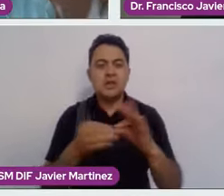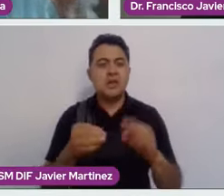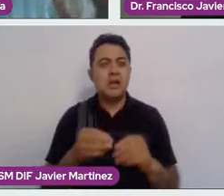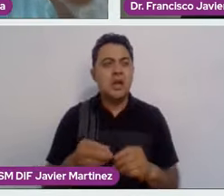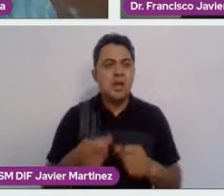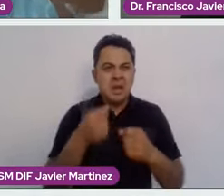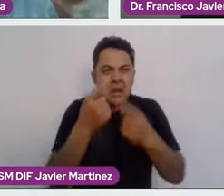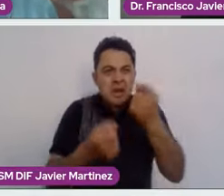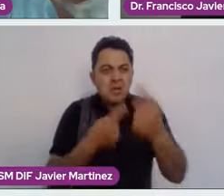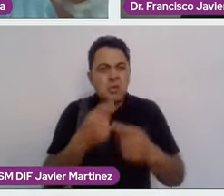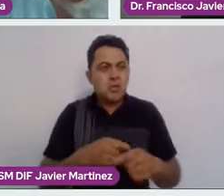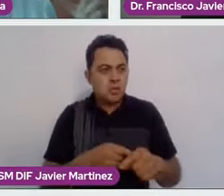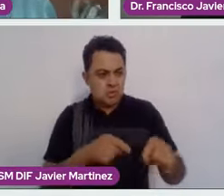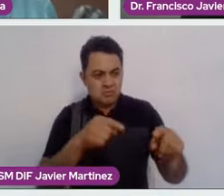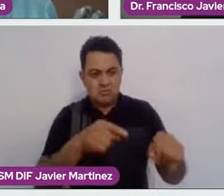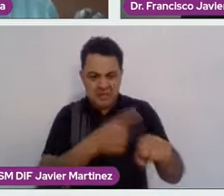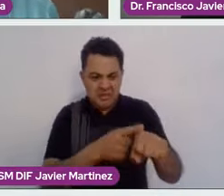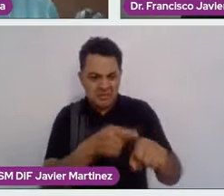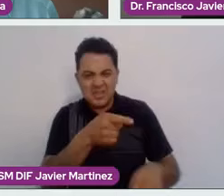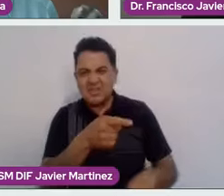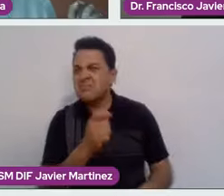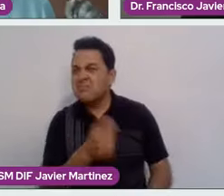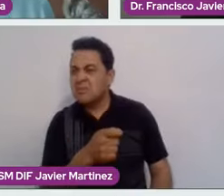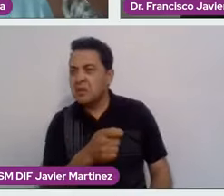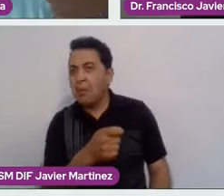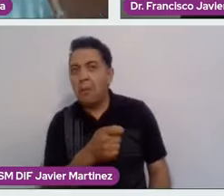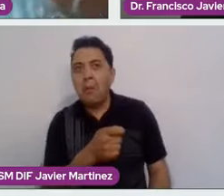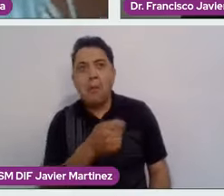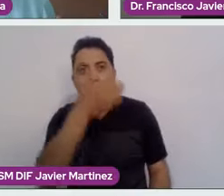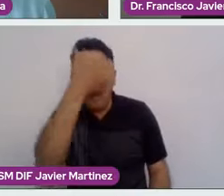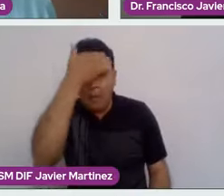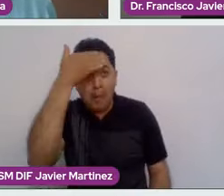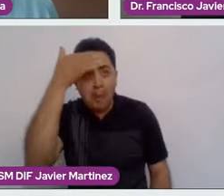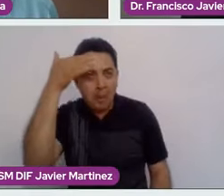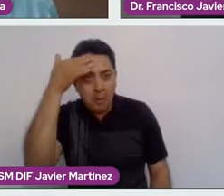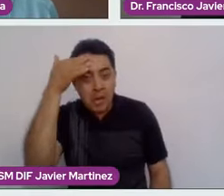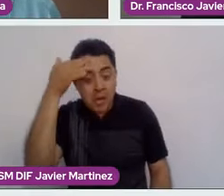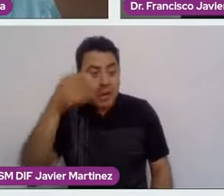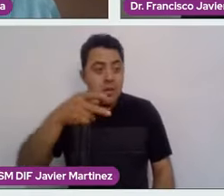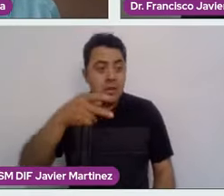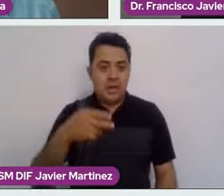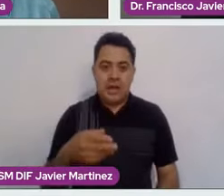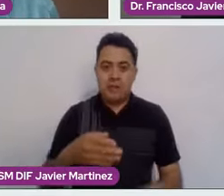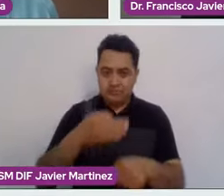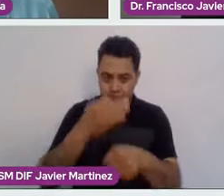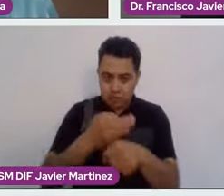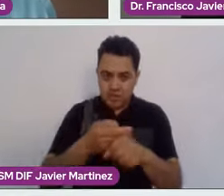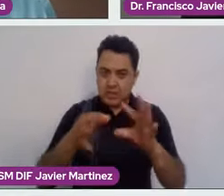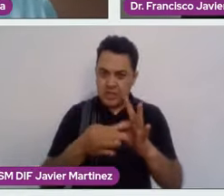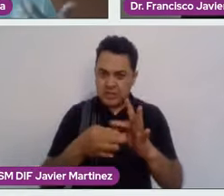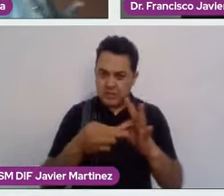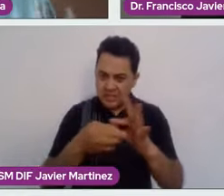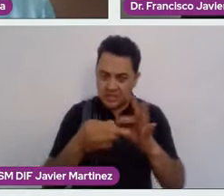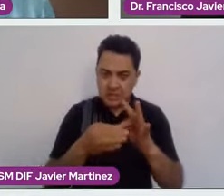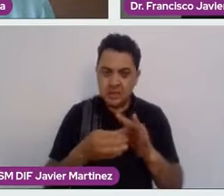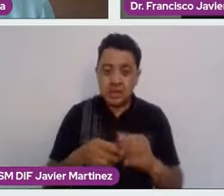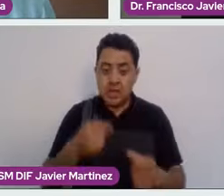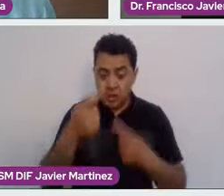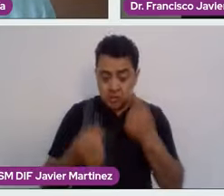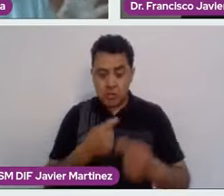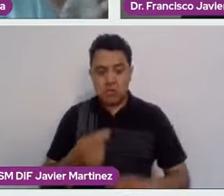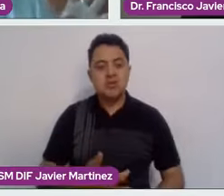se ha sentido, ¿no? Yo les decía a las personas que me preguntaban, es un padecimiento que se siente, ¿no? Pero no se habla,